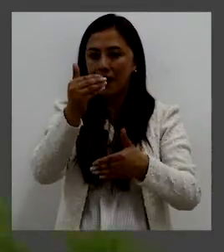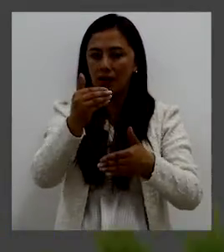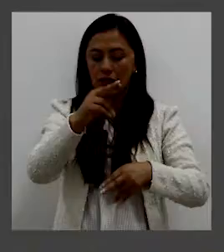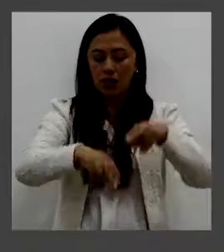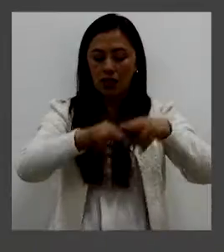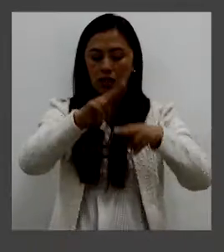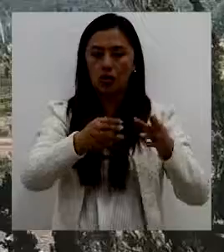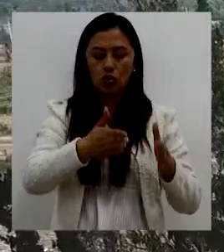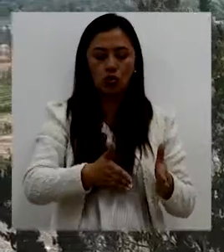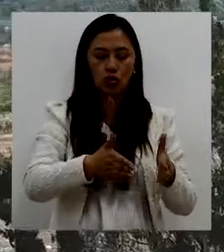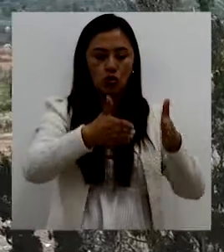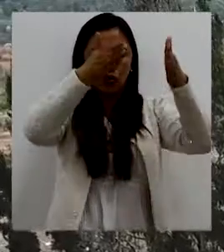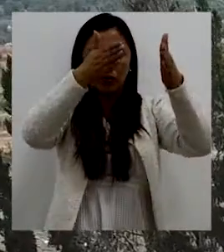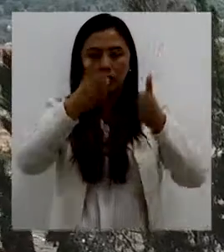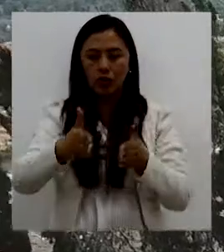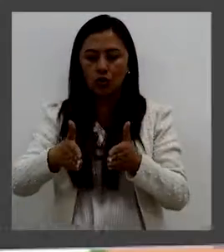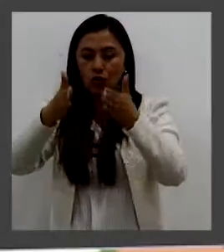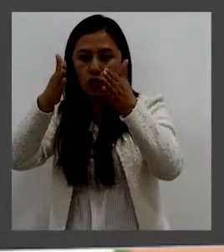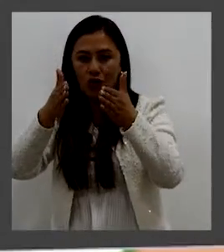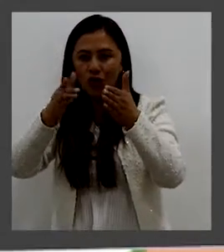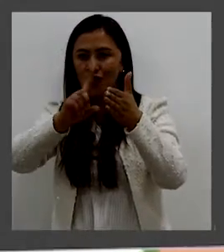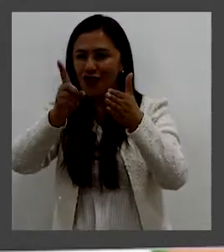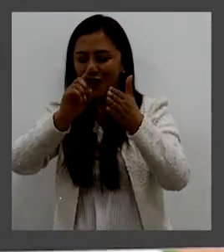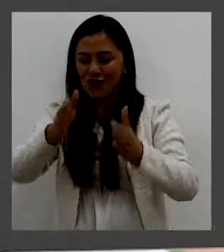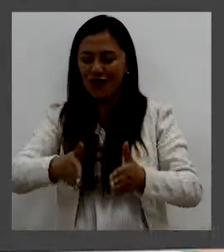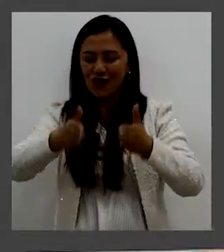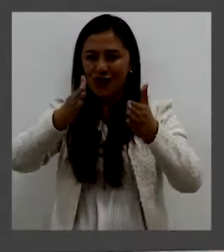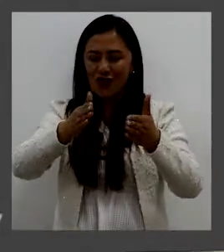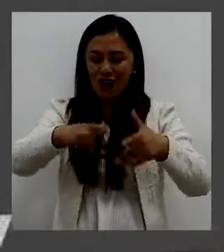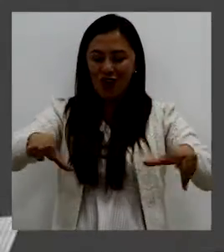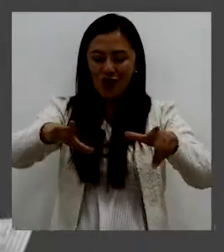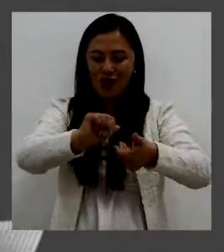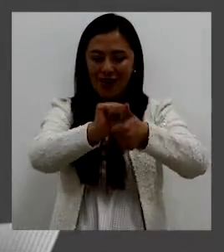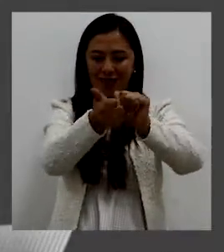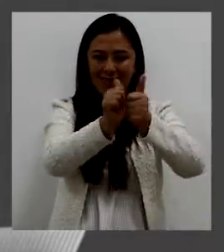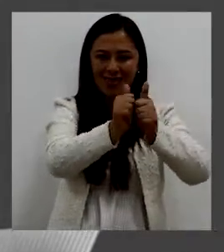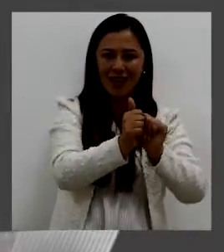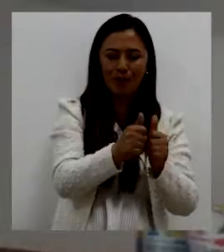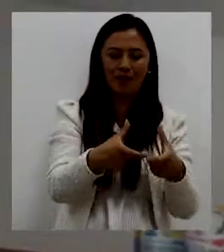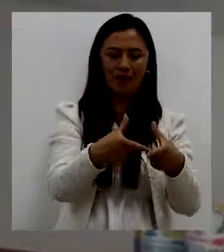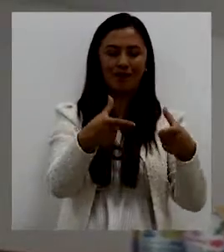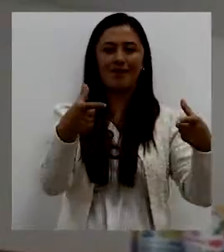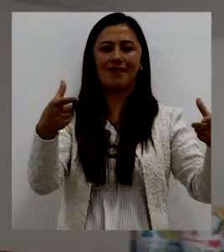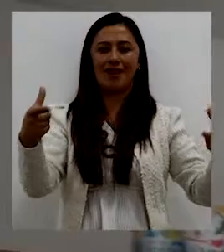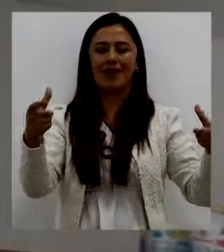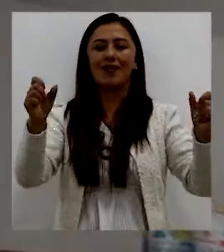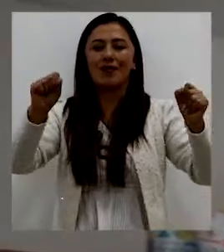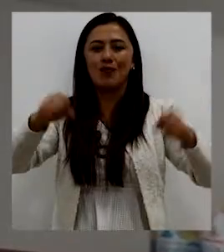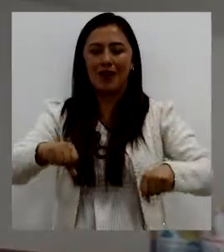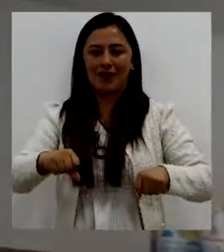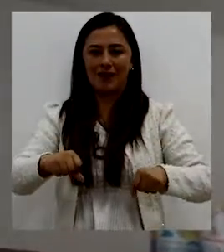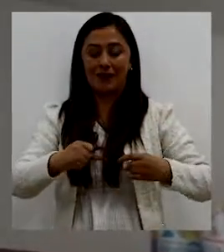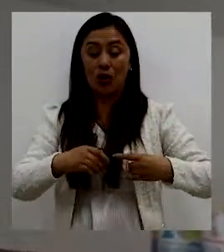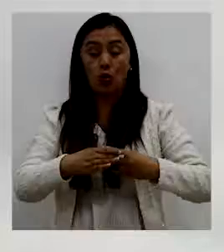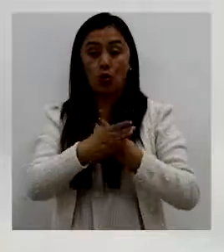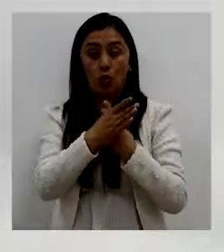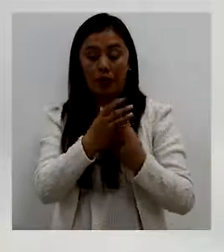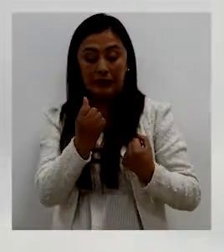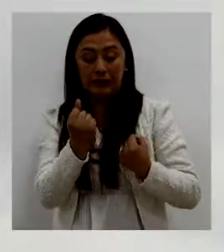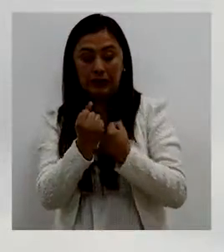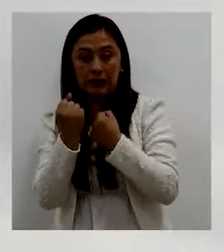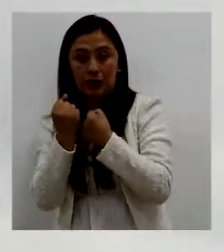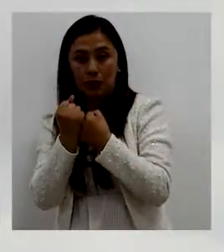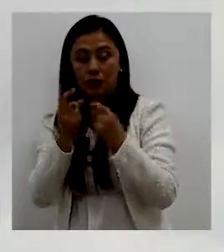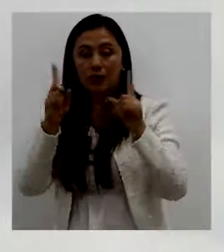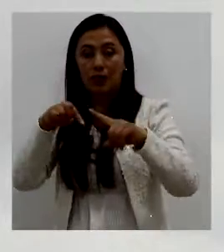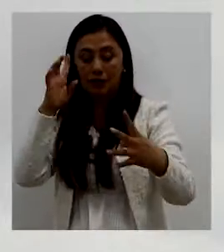fase del complejo deportivo y recreativo del suroriente tunjano. Igualmente se firmó con la Universidad Pedagógica y Tecnológica de